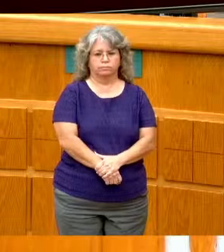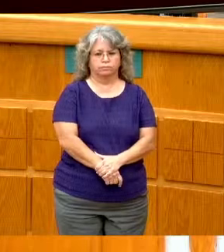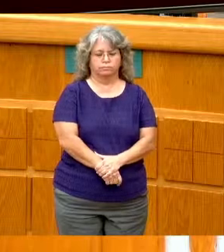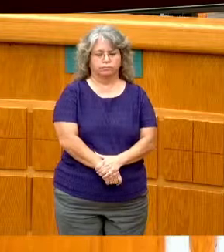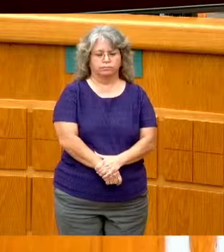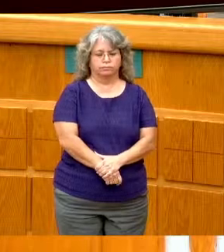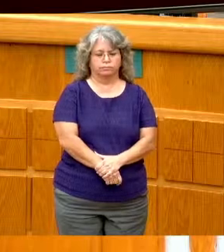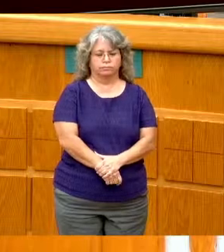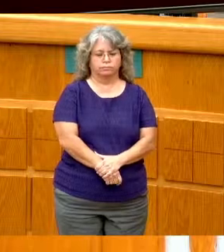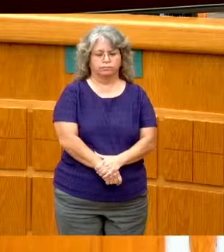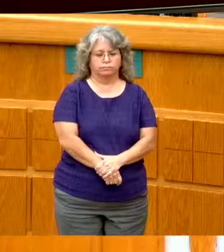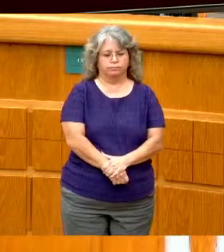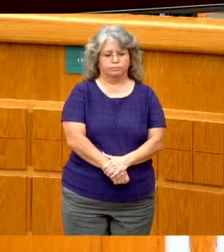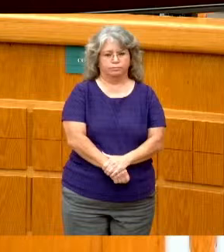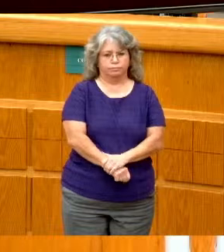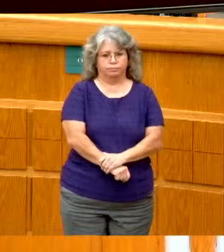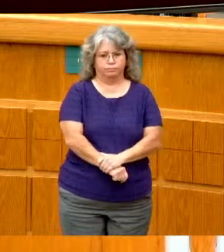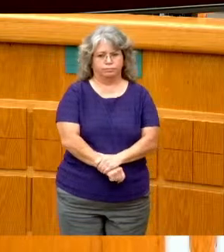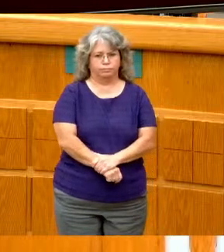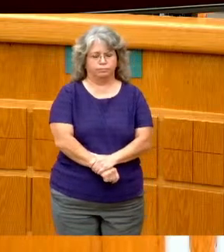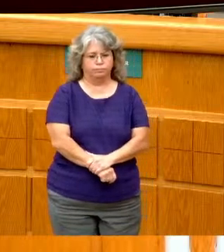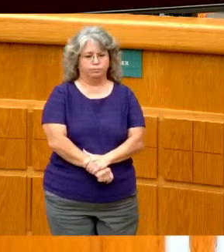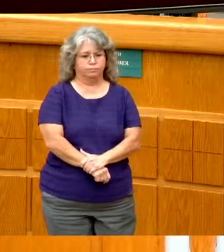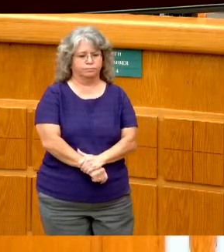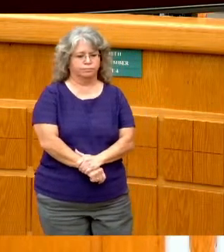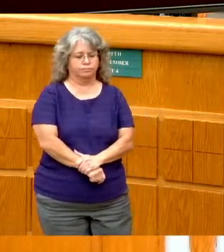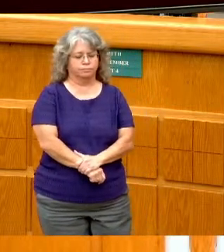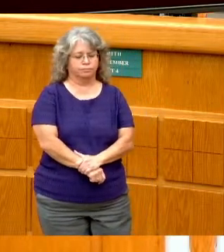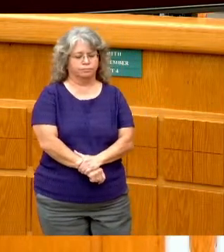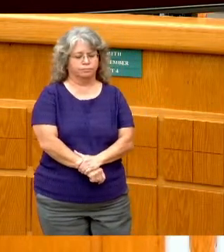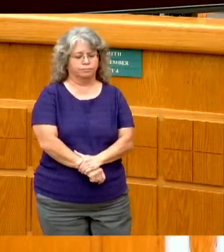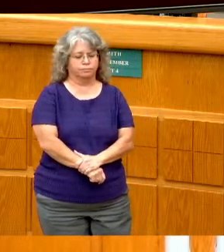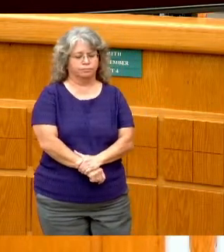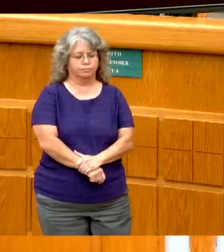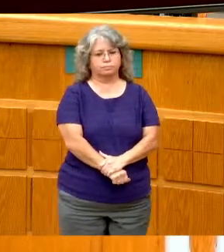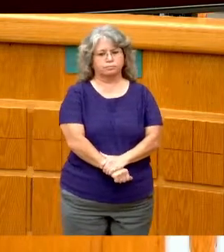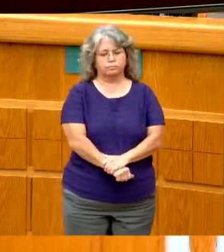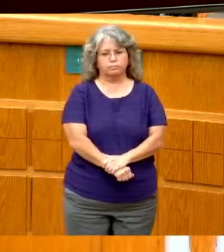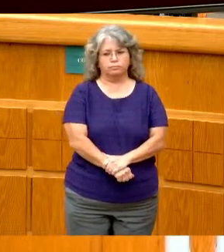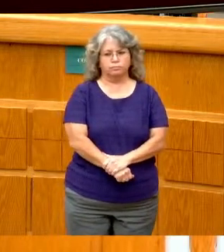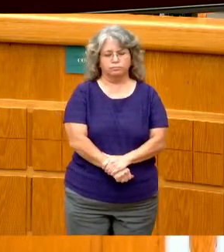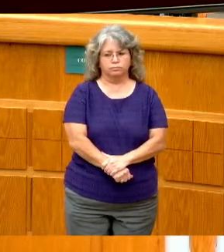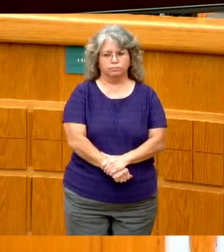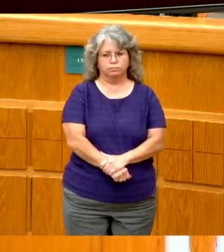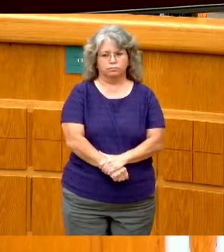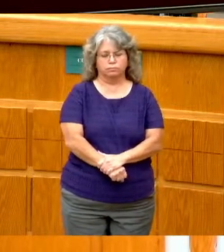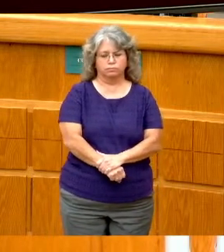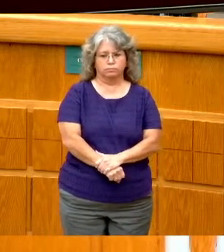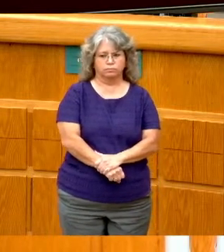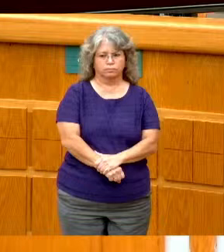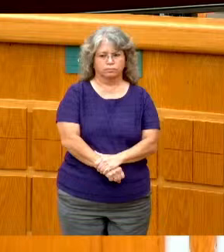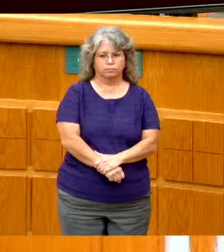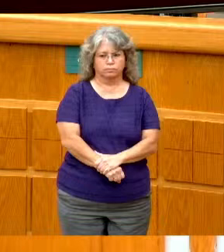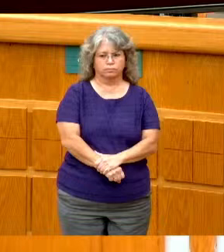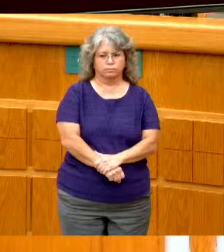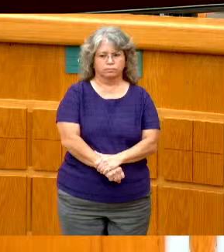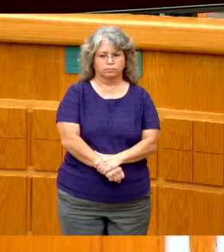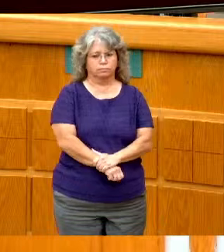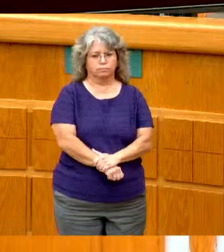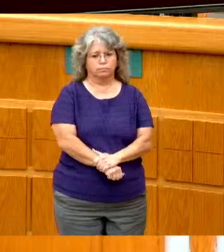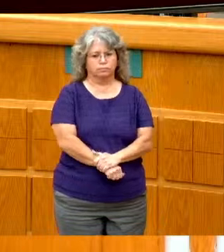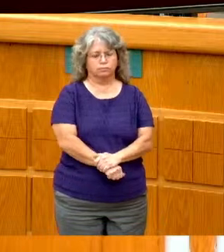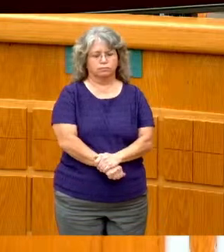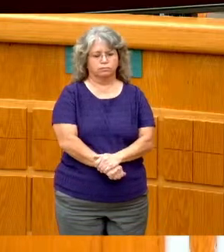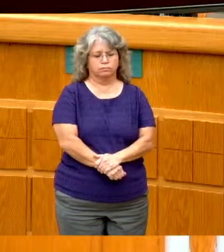transporte. Otro orgullo es la apertura de la clínica en el Centro Comercial La Palmera, el cual abrió el 13 de abril y en donde se han administrado más de 800